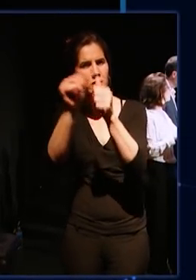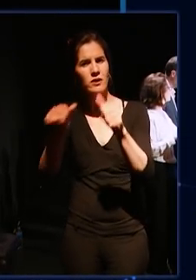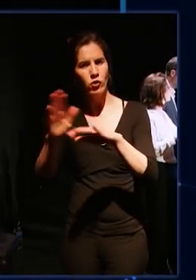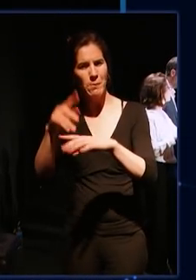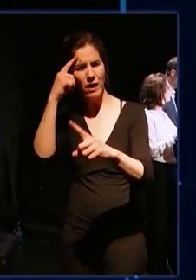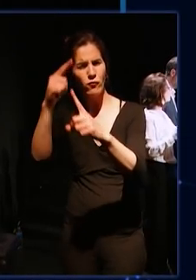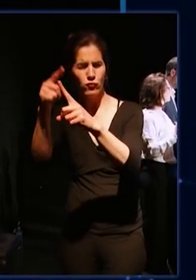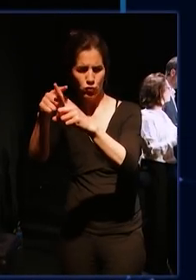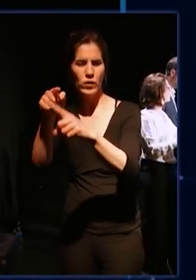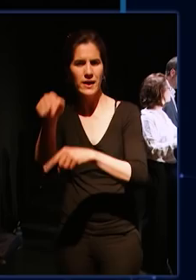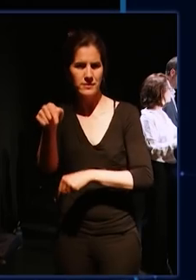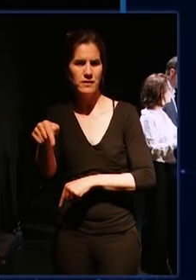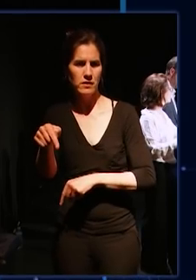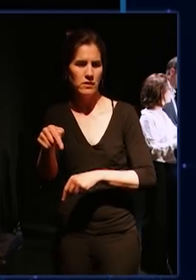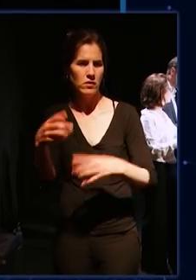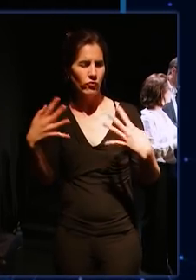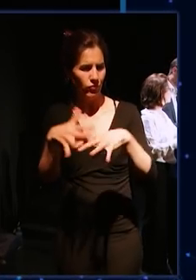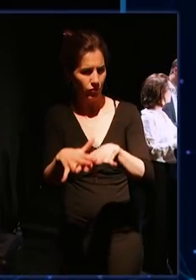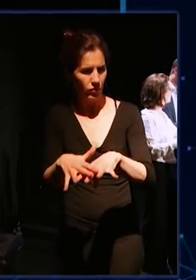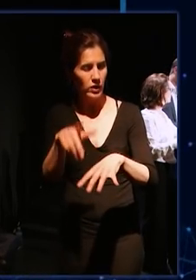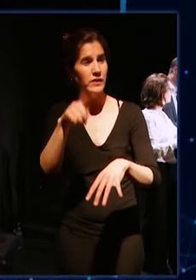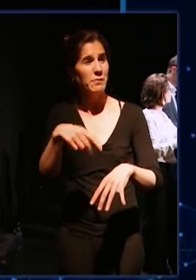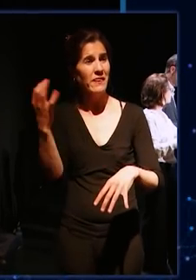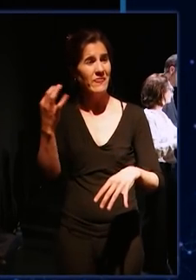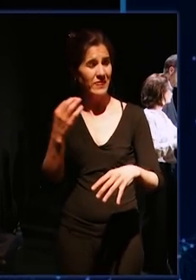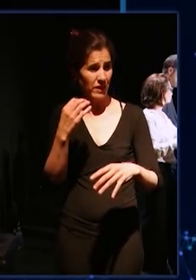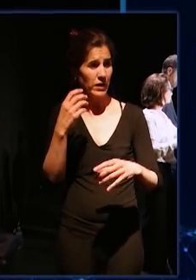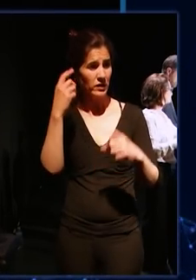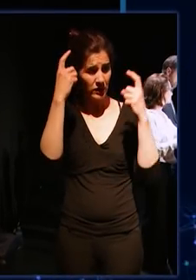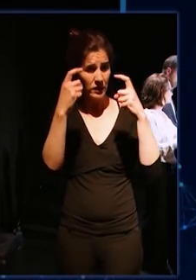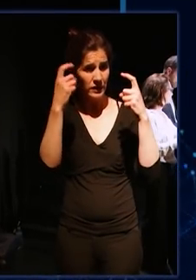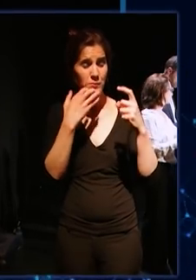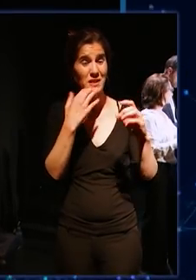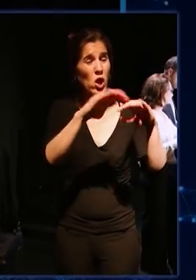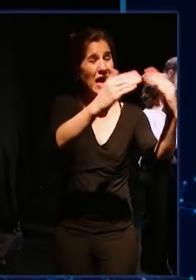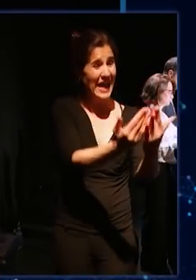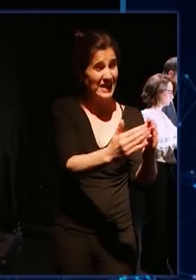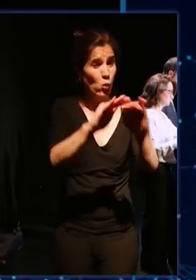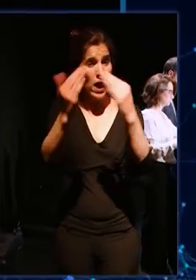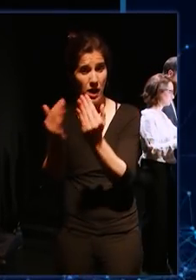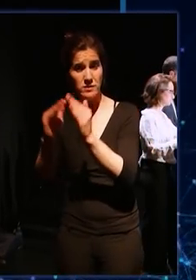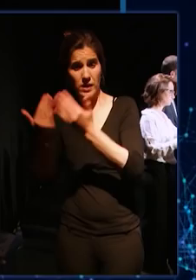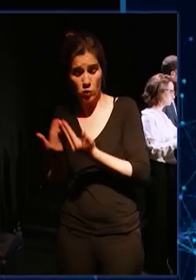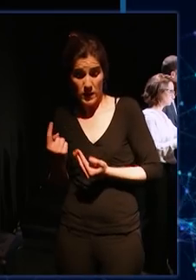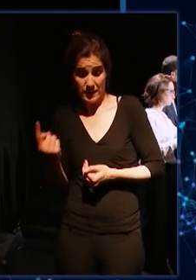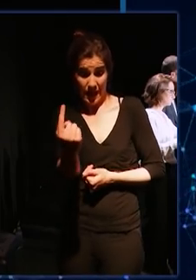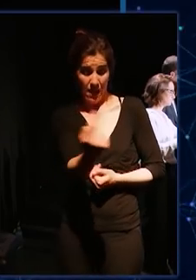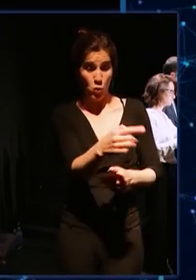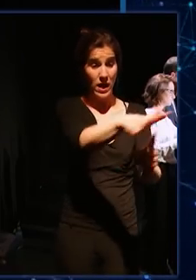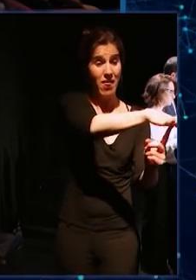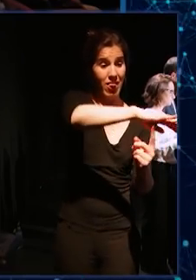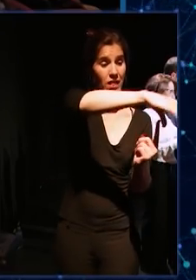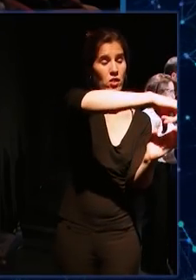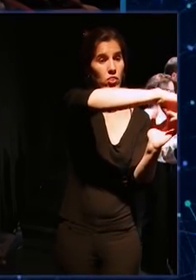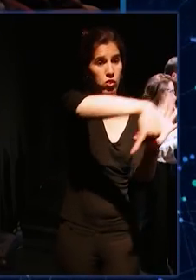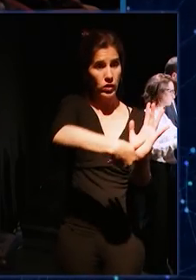También tenemos que seguir peatonalizando todas las cercanías de cada colegio. Eso es importante, porque son espacios donde